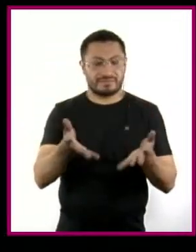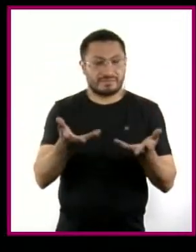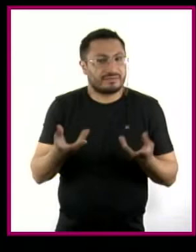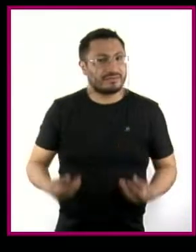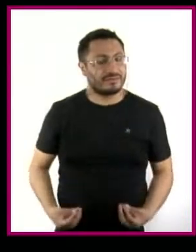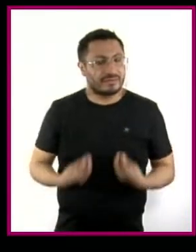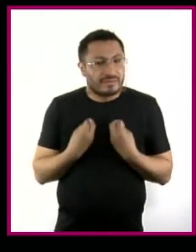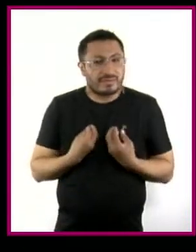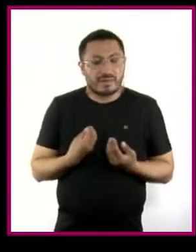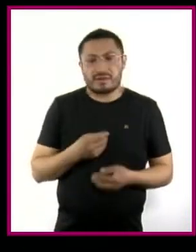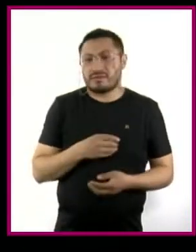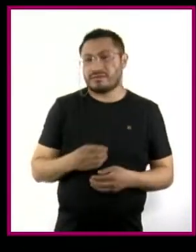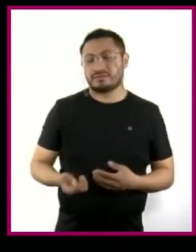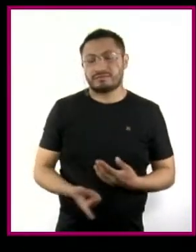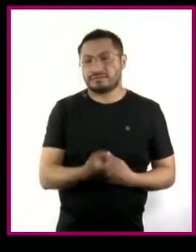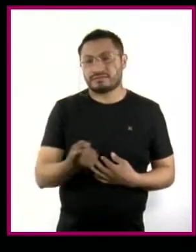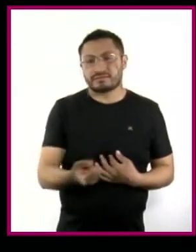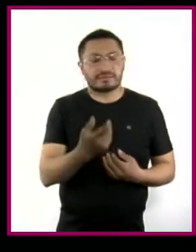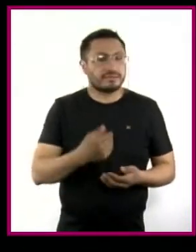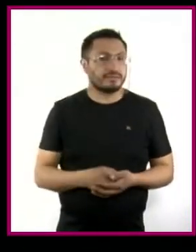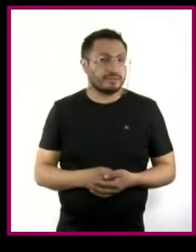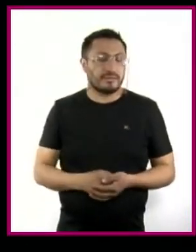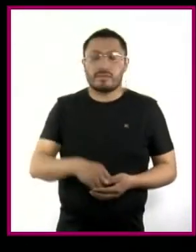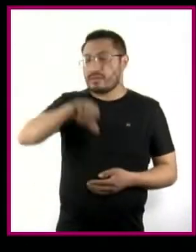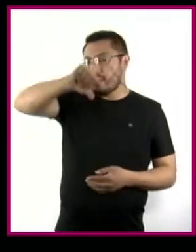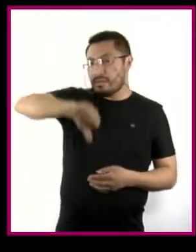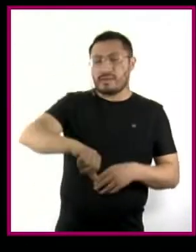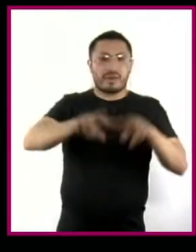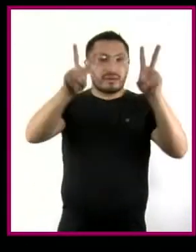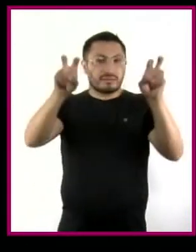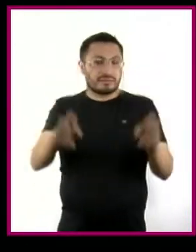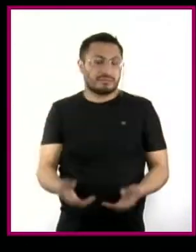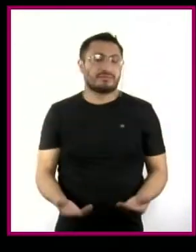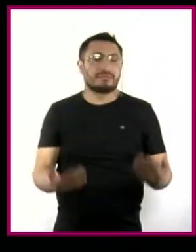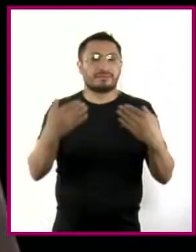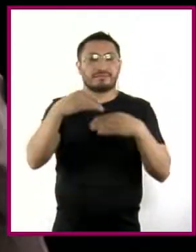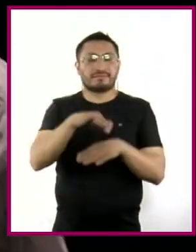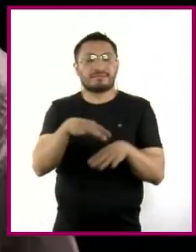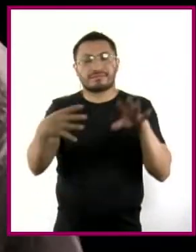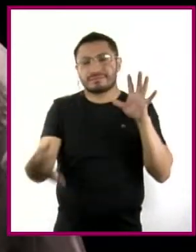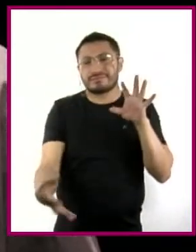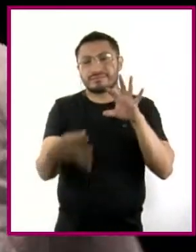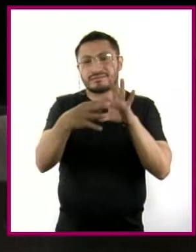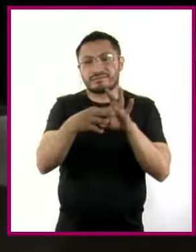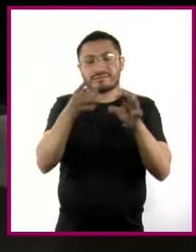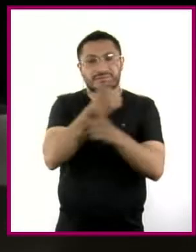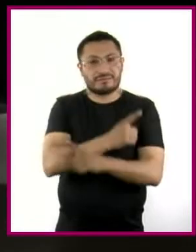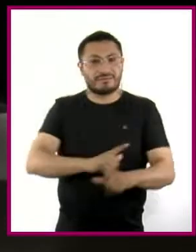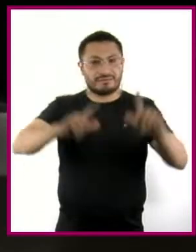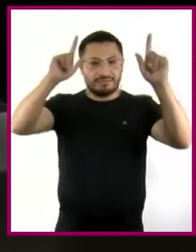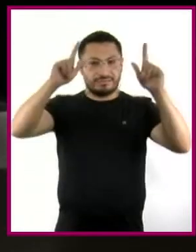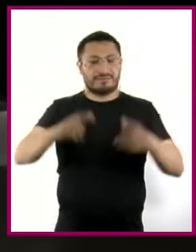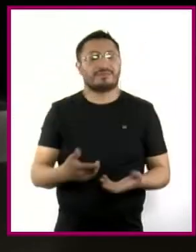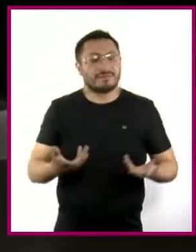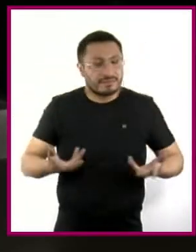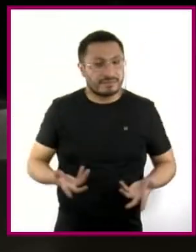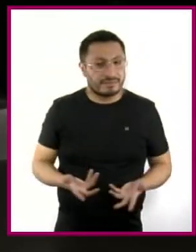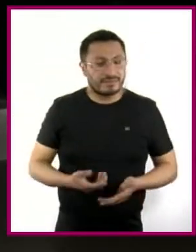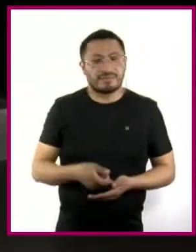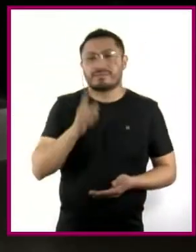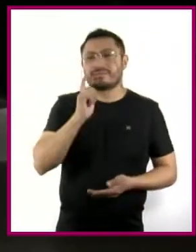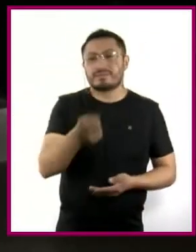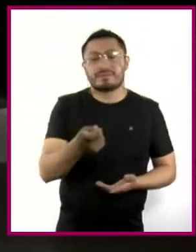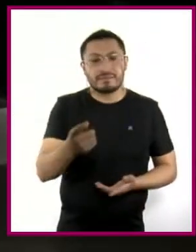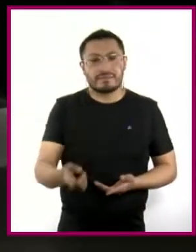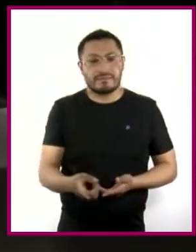bien, pues en esta ocasión vamos a hablar de un tema que toca muy de cerca el de la libertad. Me refiero a